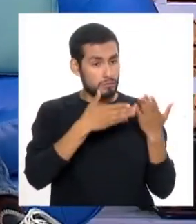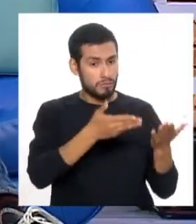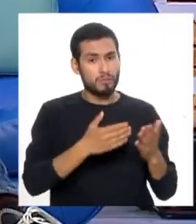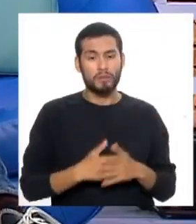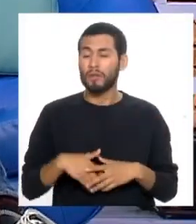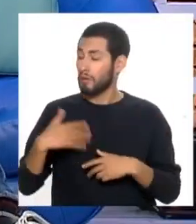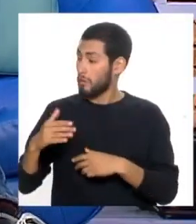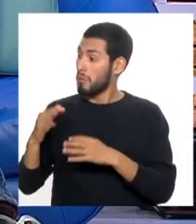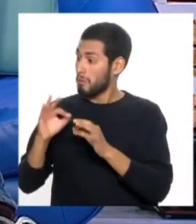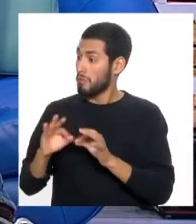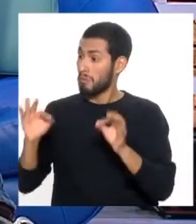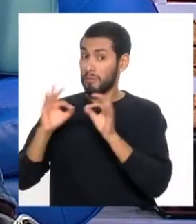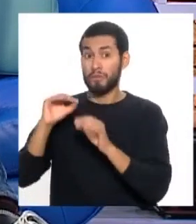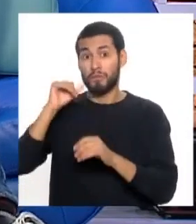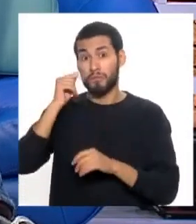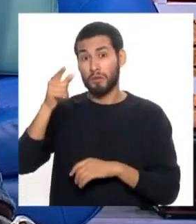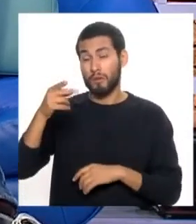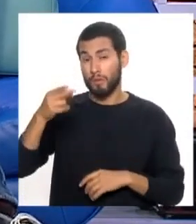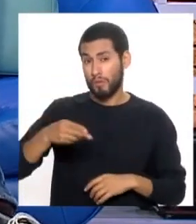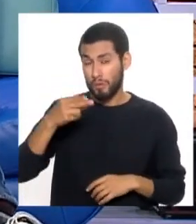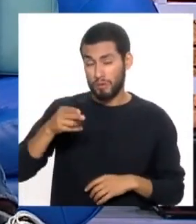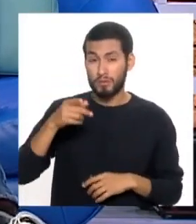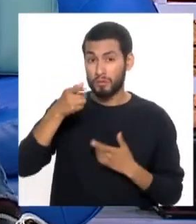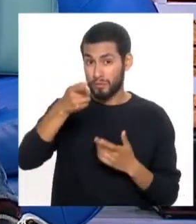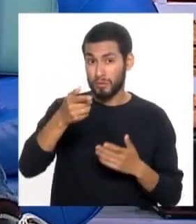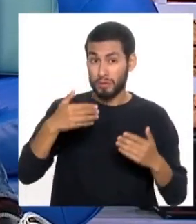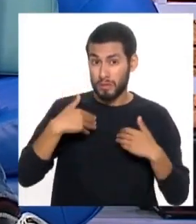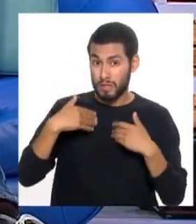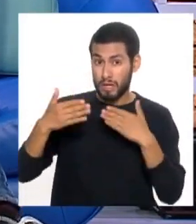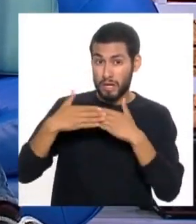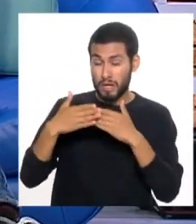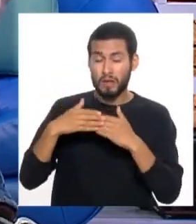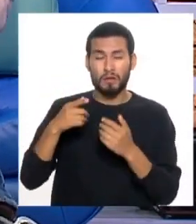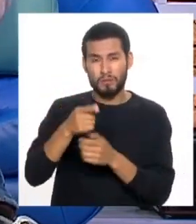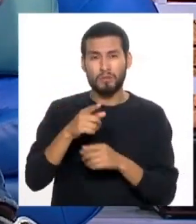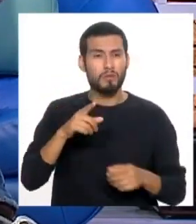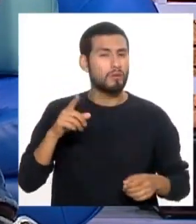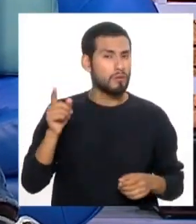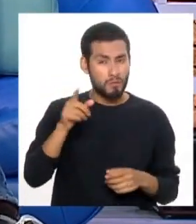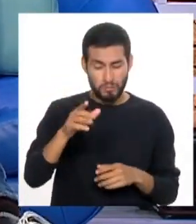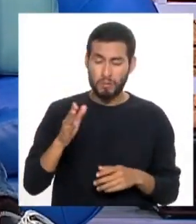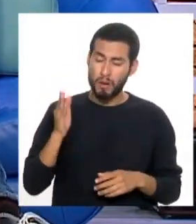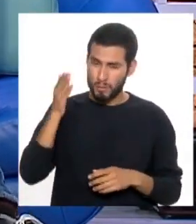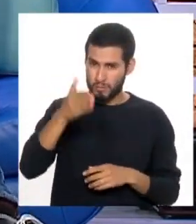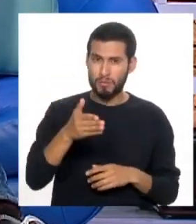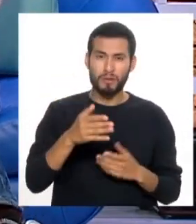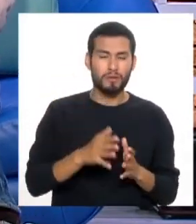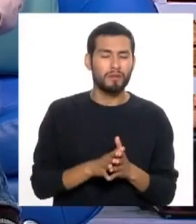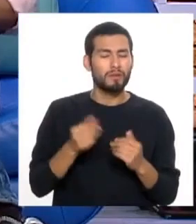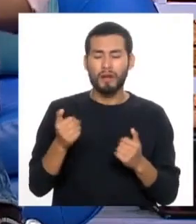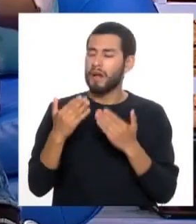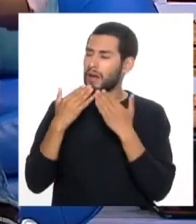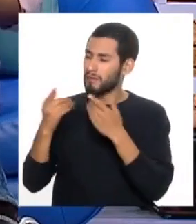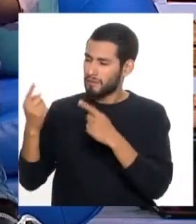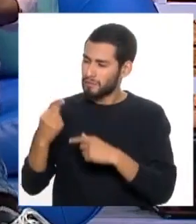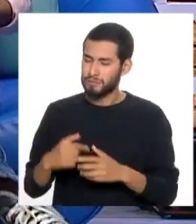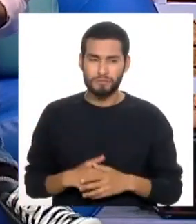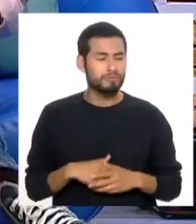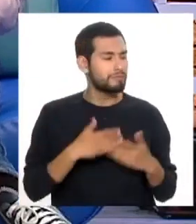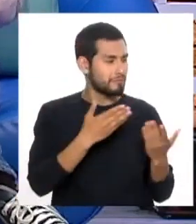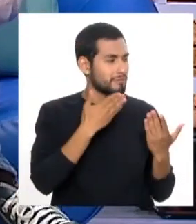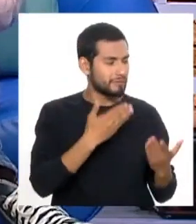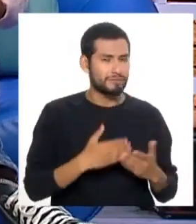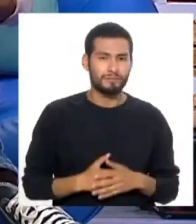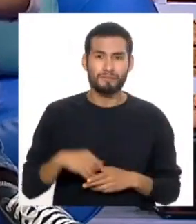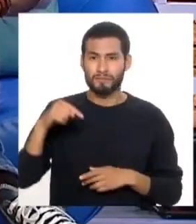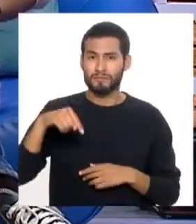Importantísimo lo que va a pasar mañana en la Plaza de Huancayo. Así que si tú vives cerca, no dudes en asistir, Freddy. Muchísimas gracias por tu vida. A ustedes.